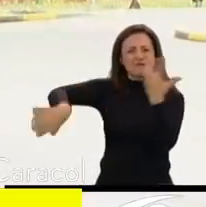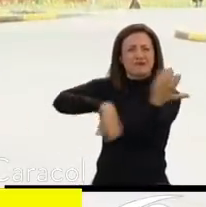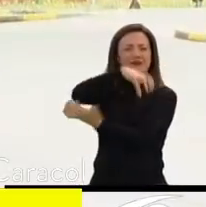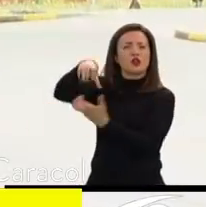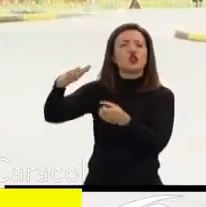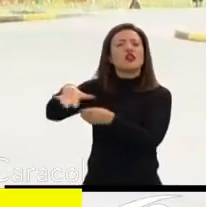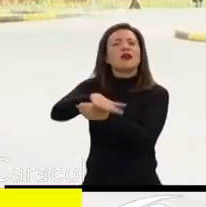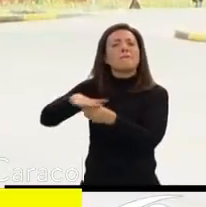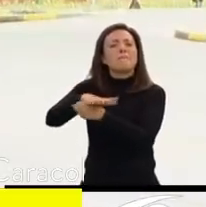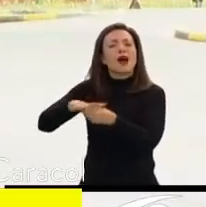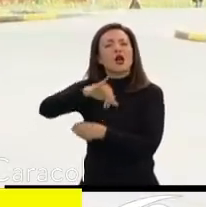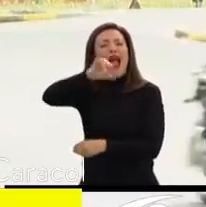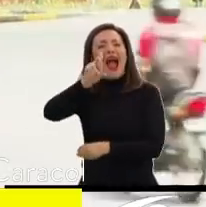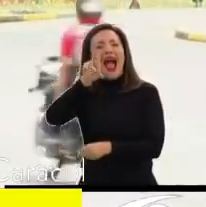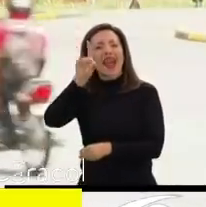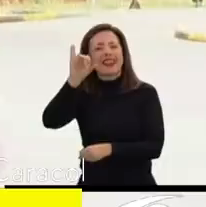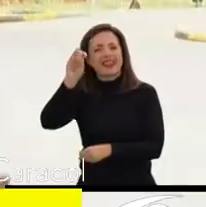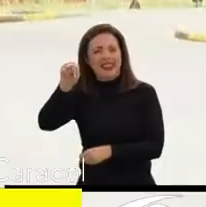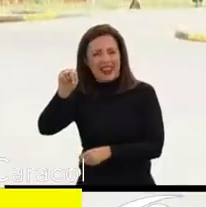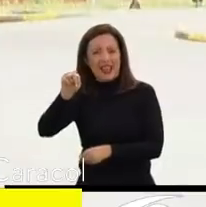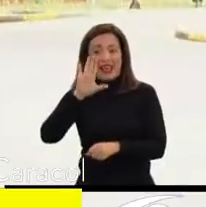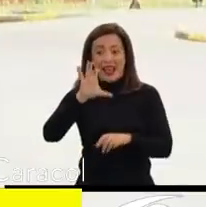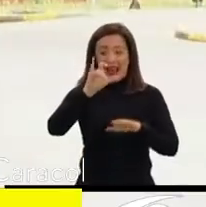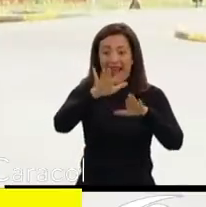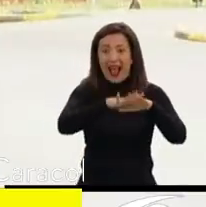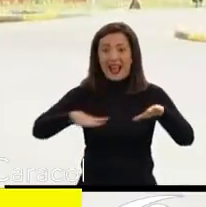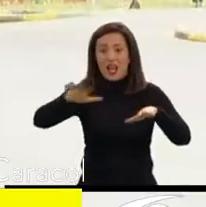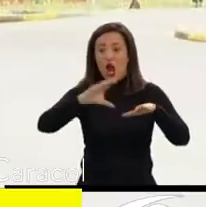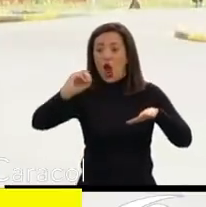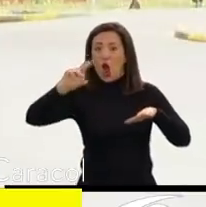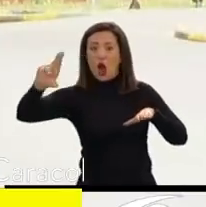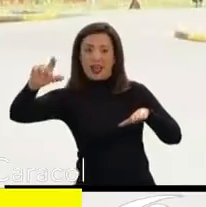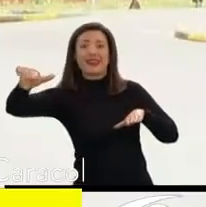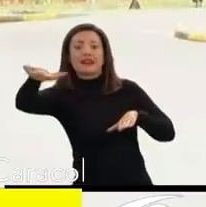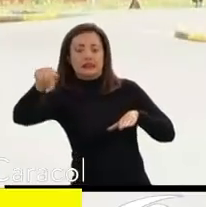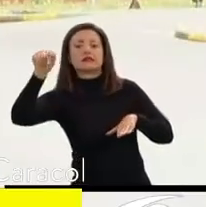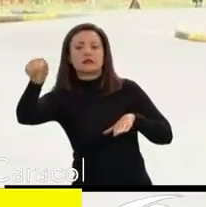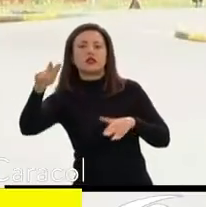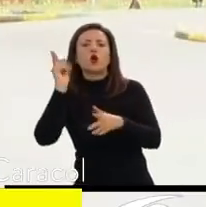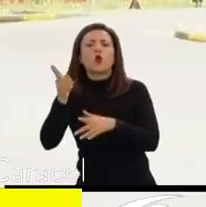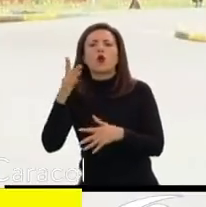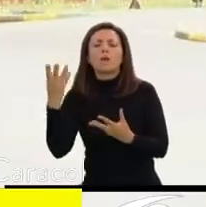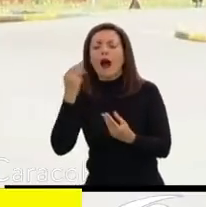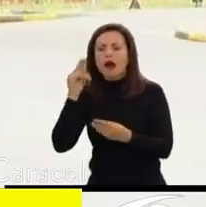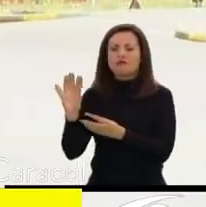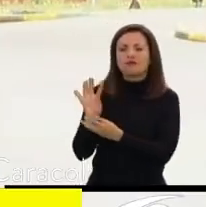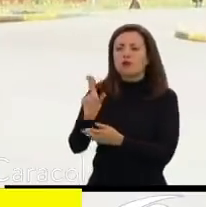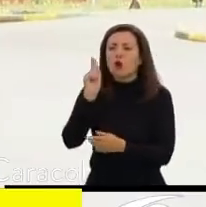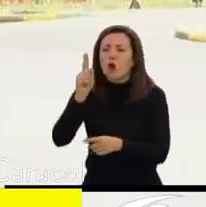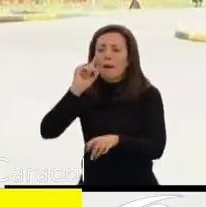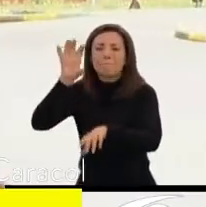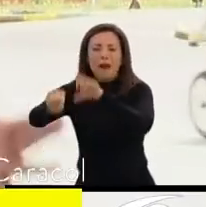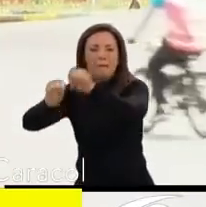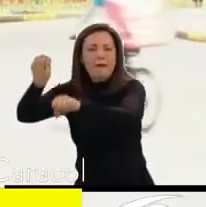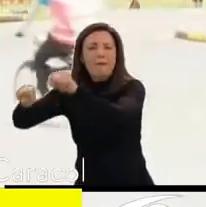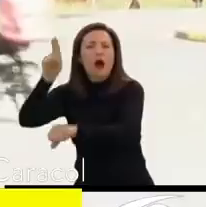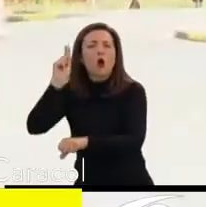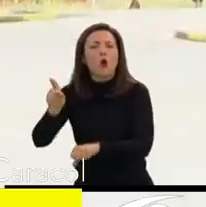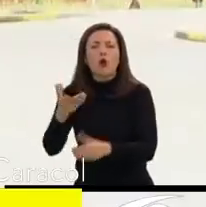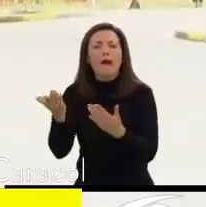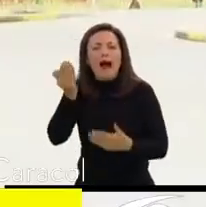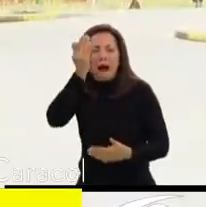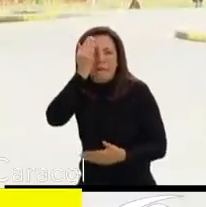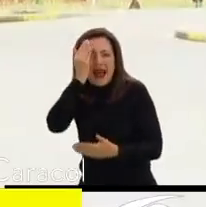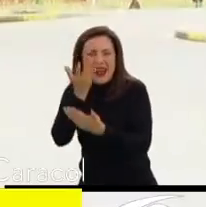al oriente de Cali, cuando unos oficiales de tránsito realizaban un operativo contra la piratería. Ellos, tras ser